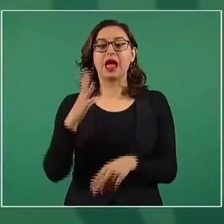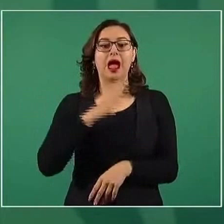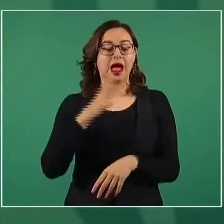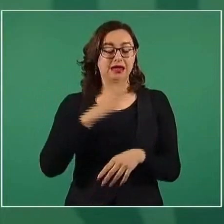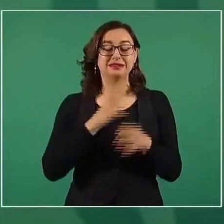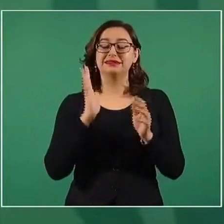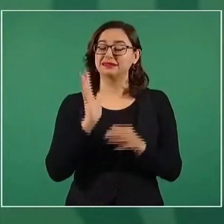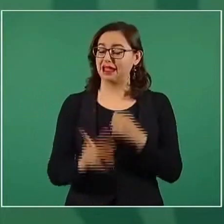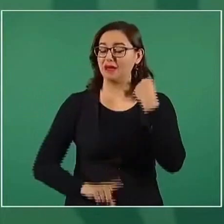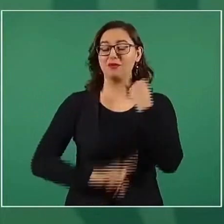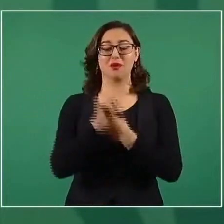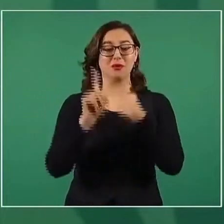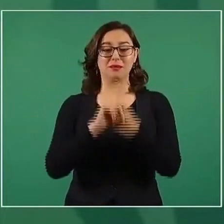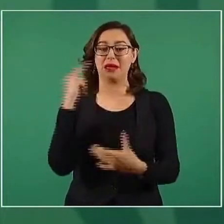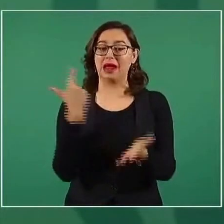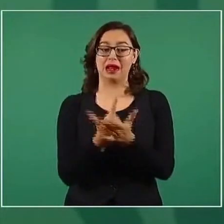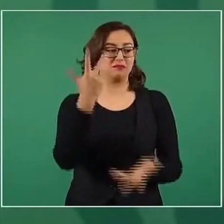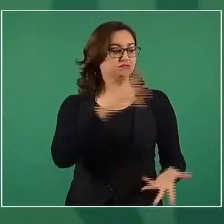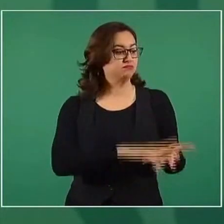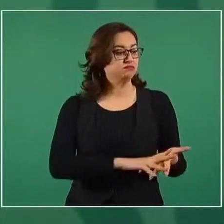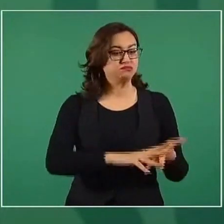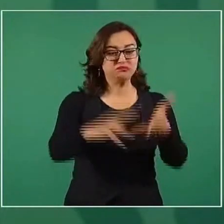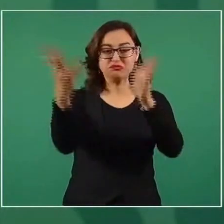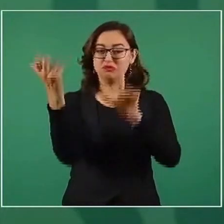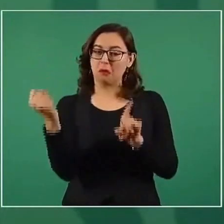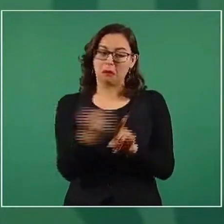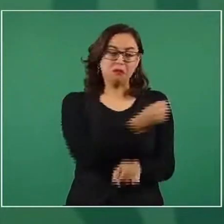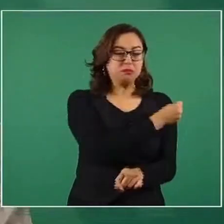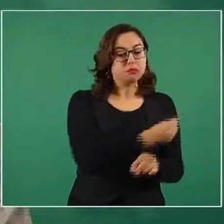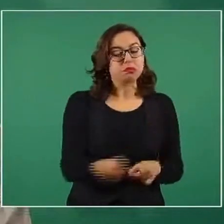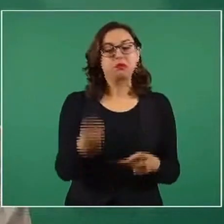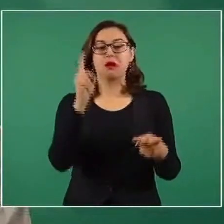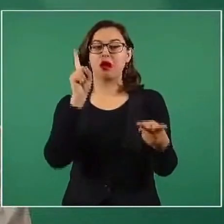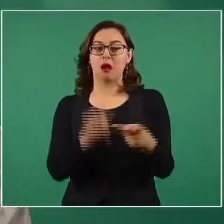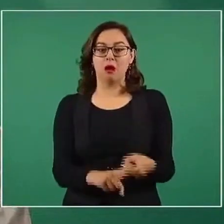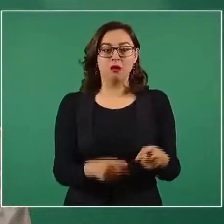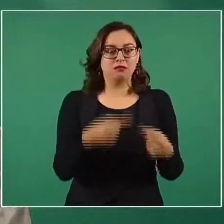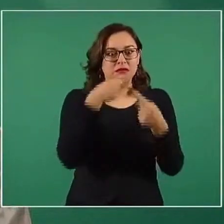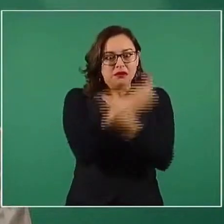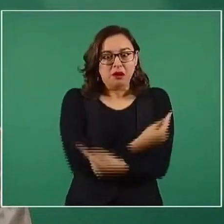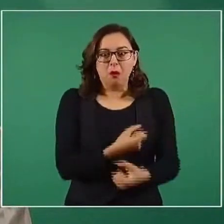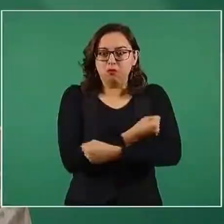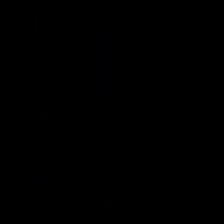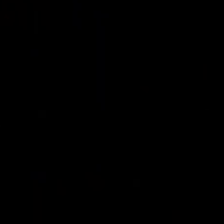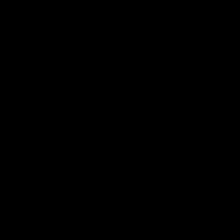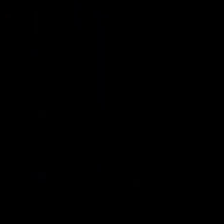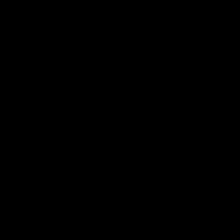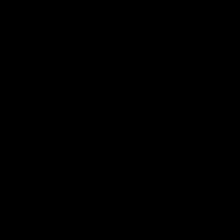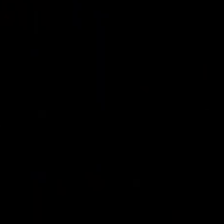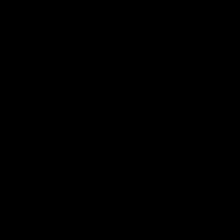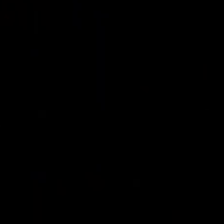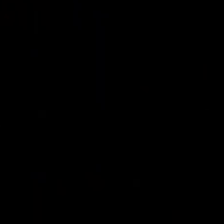violencia, muy fuertes de obesidad, muy fuertes de la cuestión de estrés.